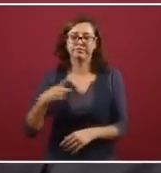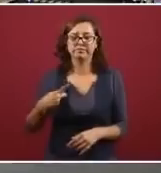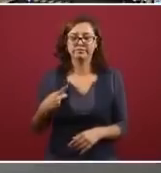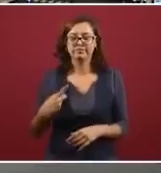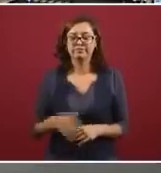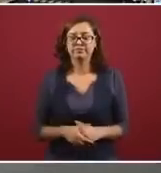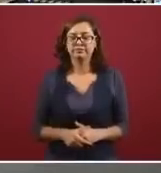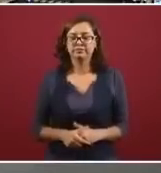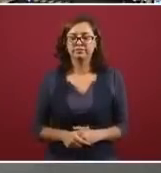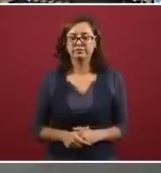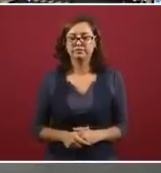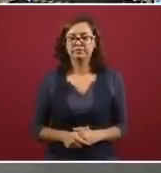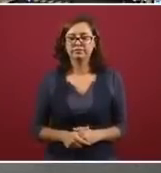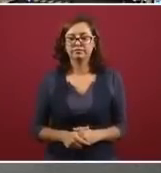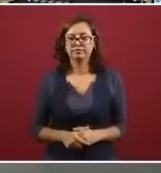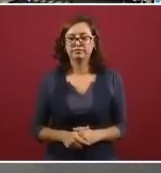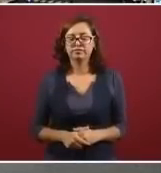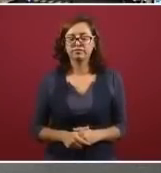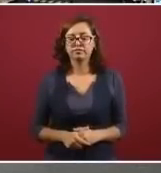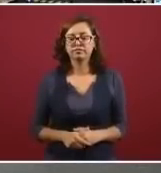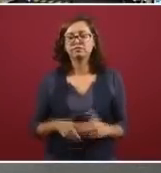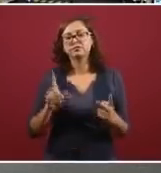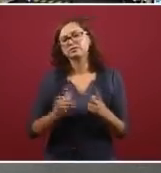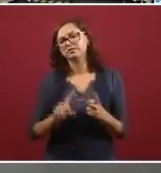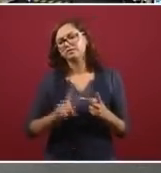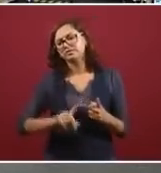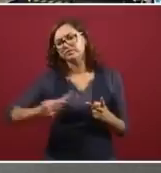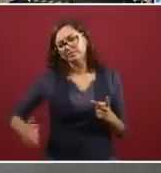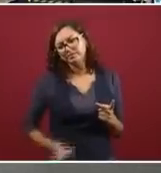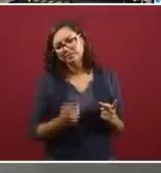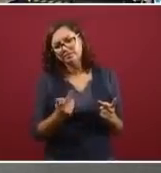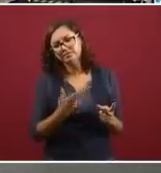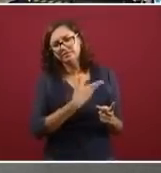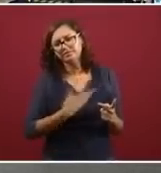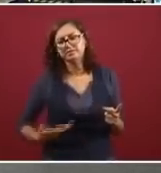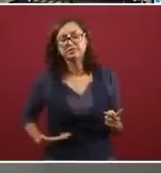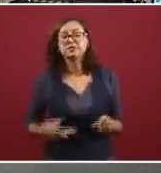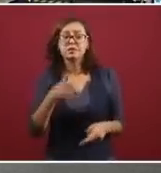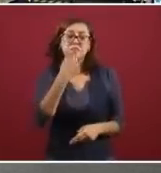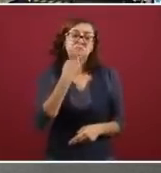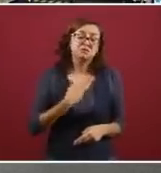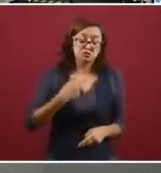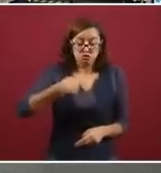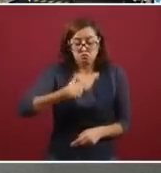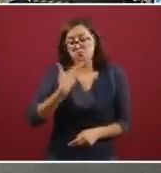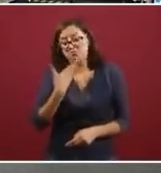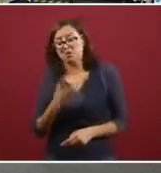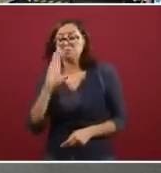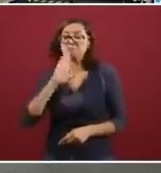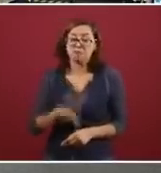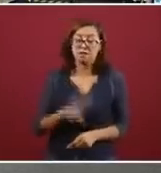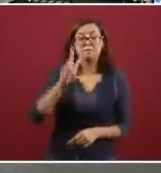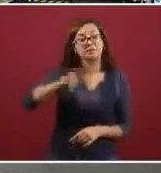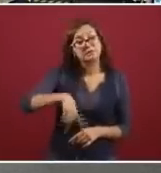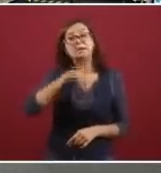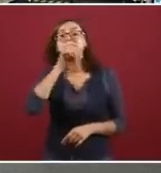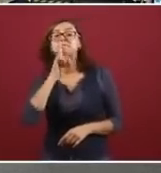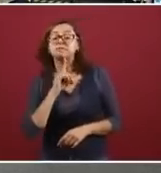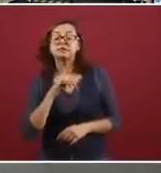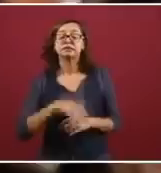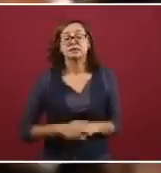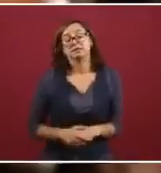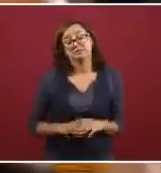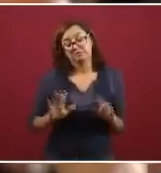Presidente de México, segunda pregunta, que me desmienta o me confirme si su administración está